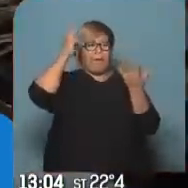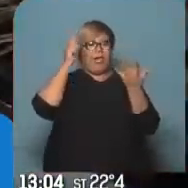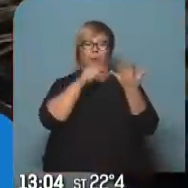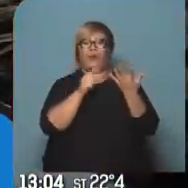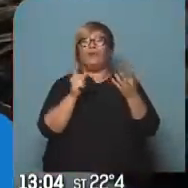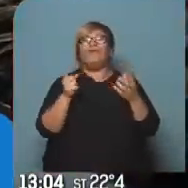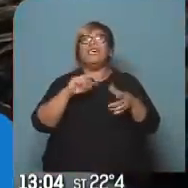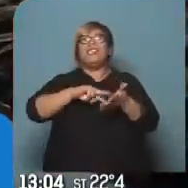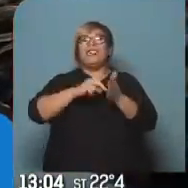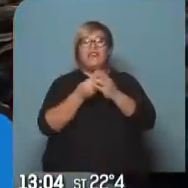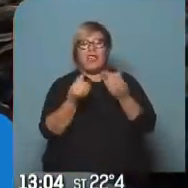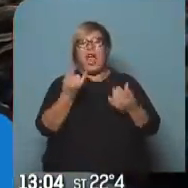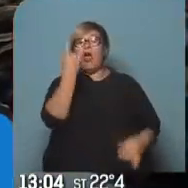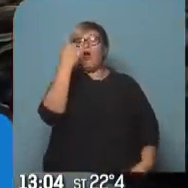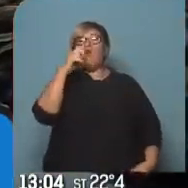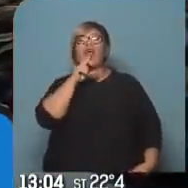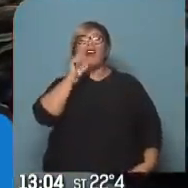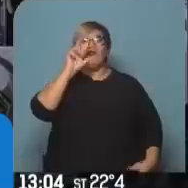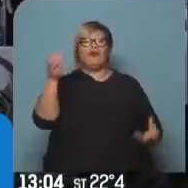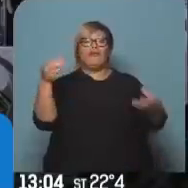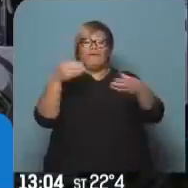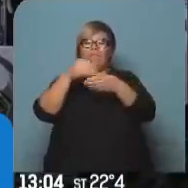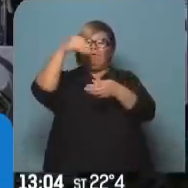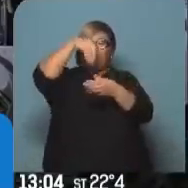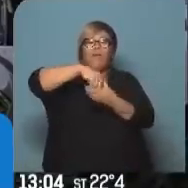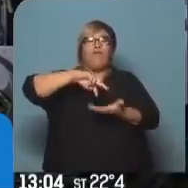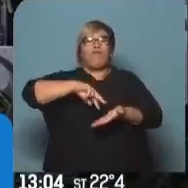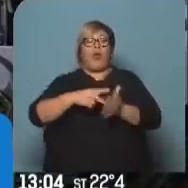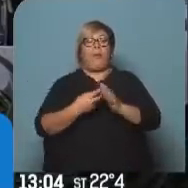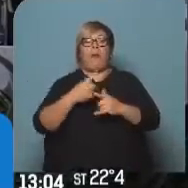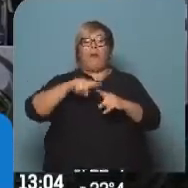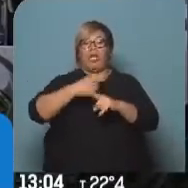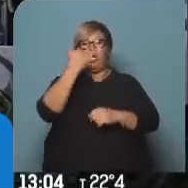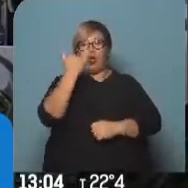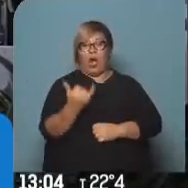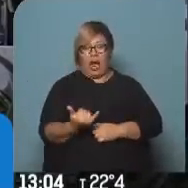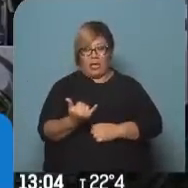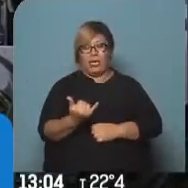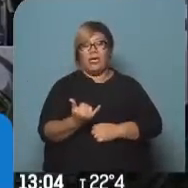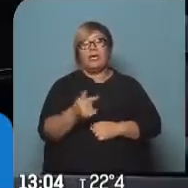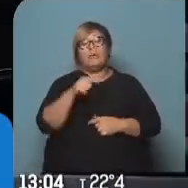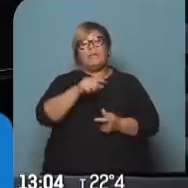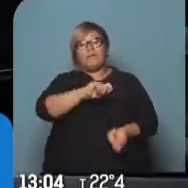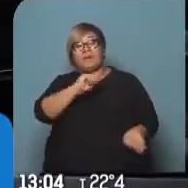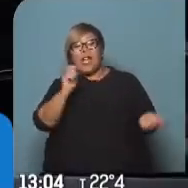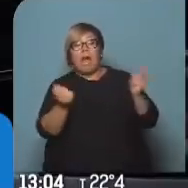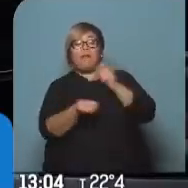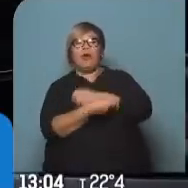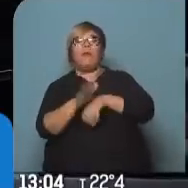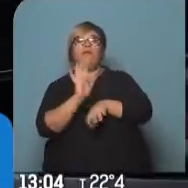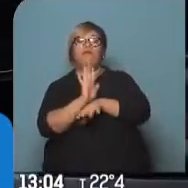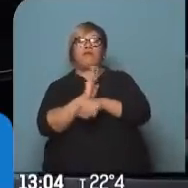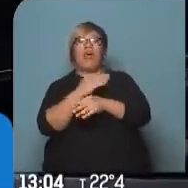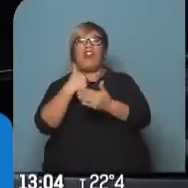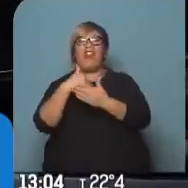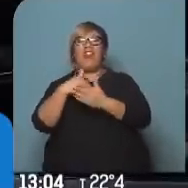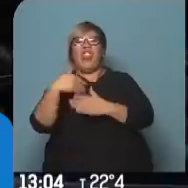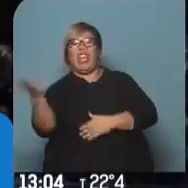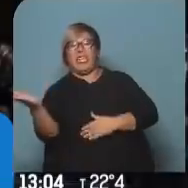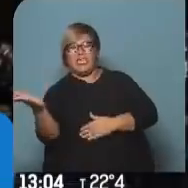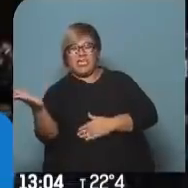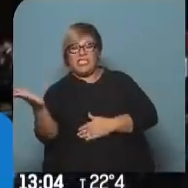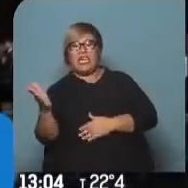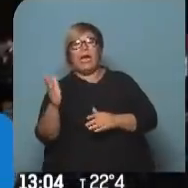de signo político en la región. El viraje de naciones sudamericanas hacia la derecha propició el presente decadente